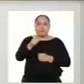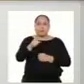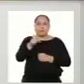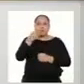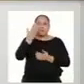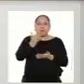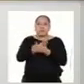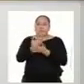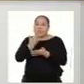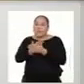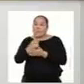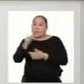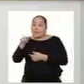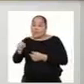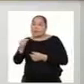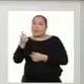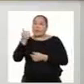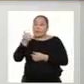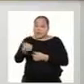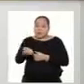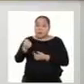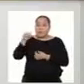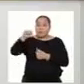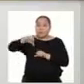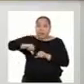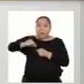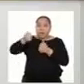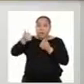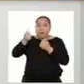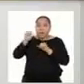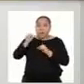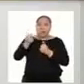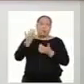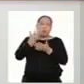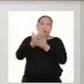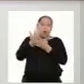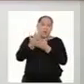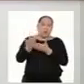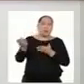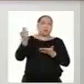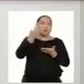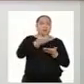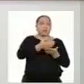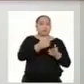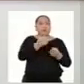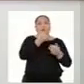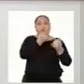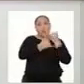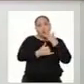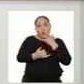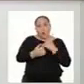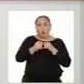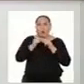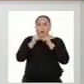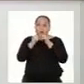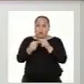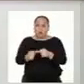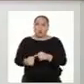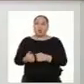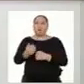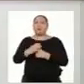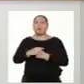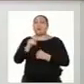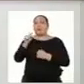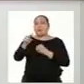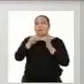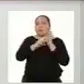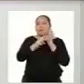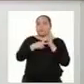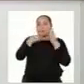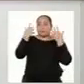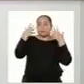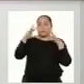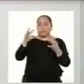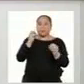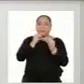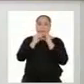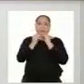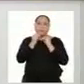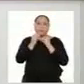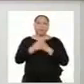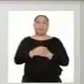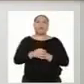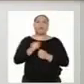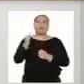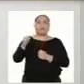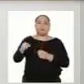consiste en probar una alternativa y verificar si nos funcionó. Y si es así, quiere decir que ya tenemos una solución.